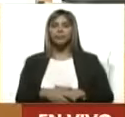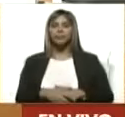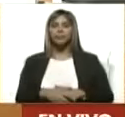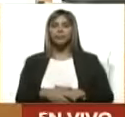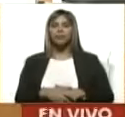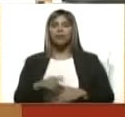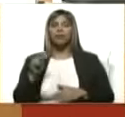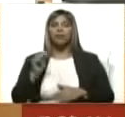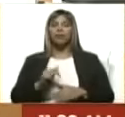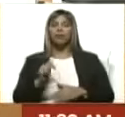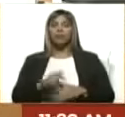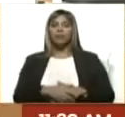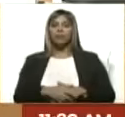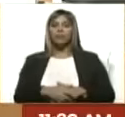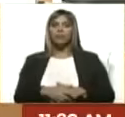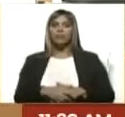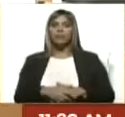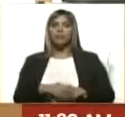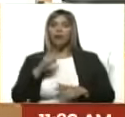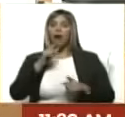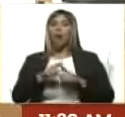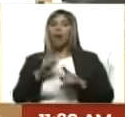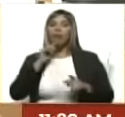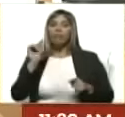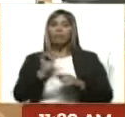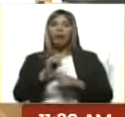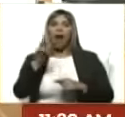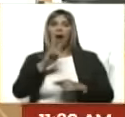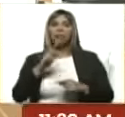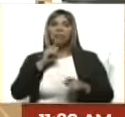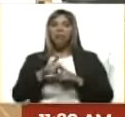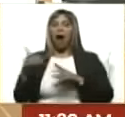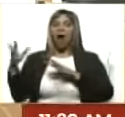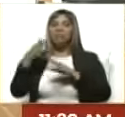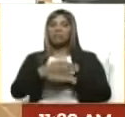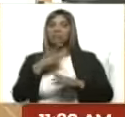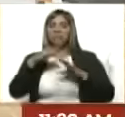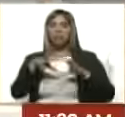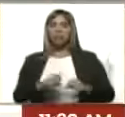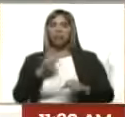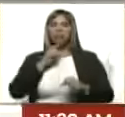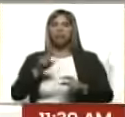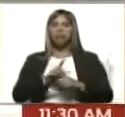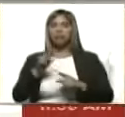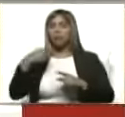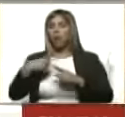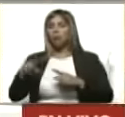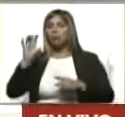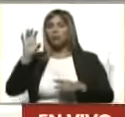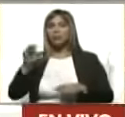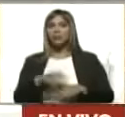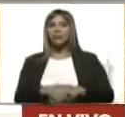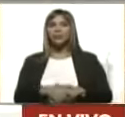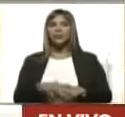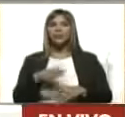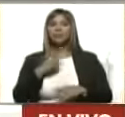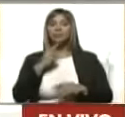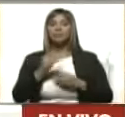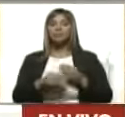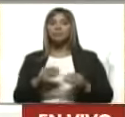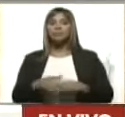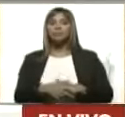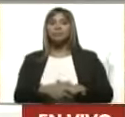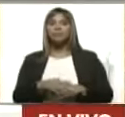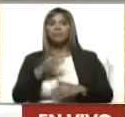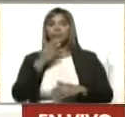Cuando aquí han amenazado a Venezuela con ser invadida por fuerzas extranjeras, que intentaron hacerlo desde